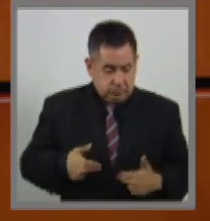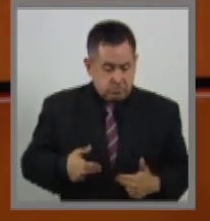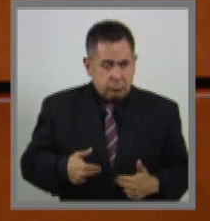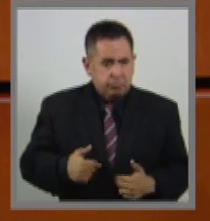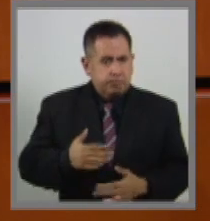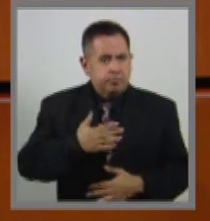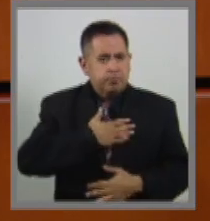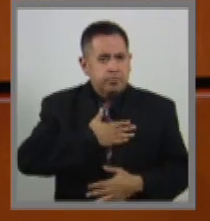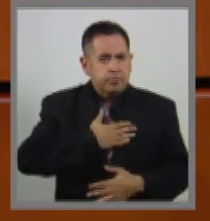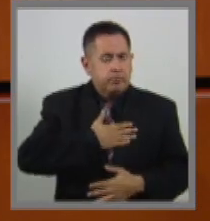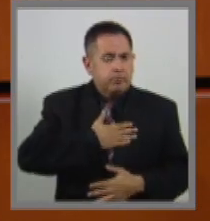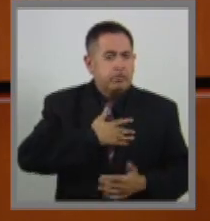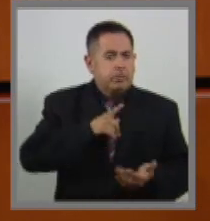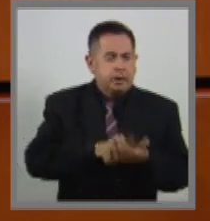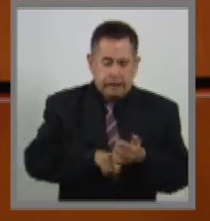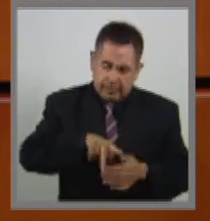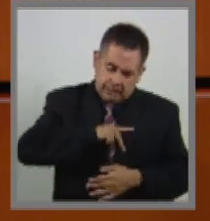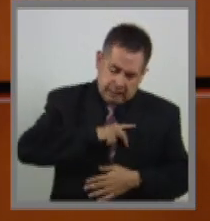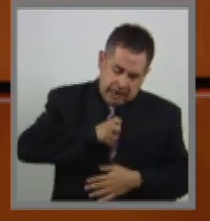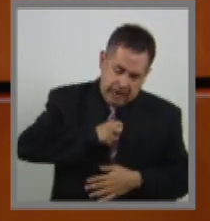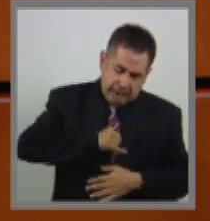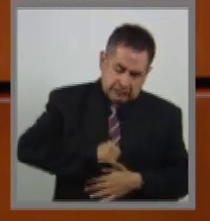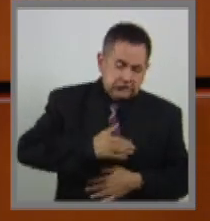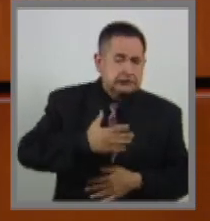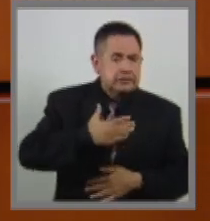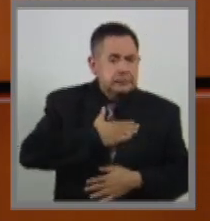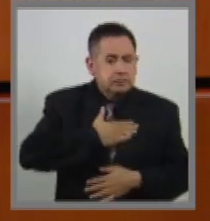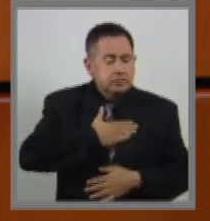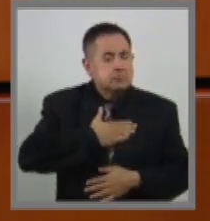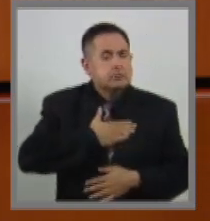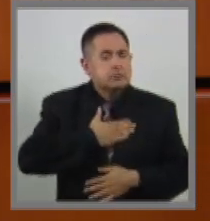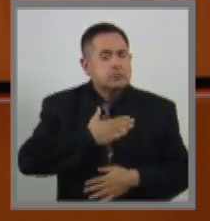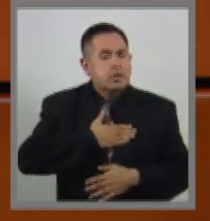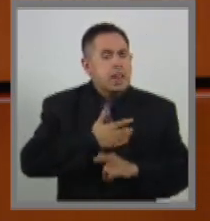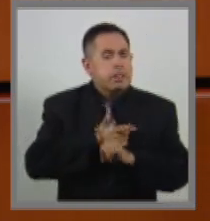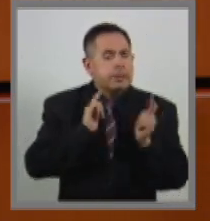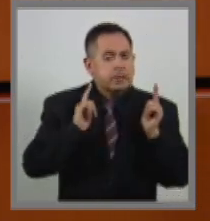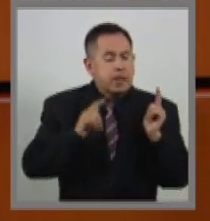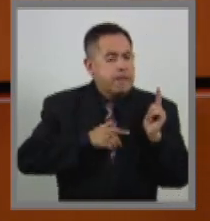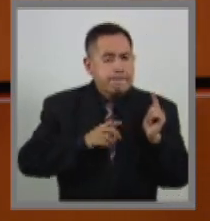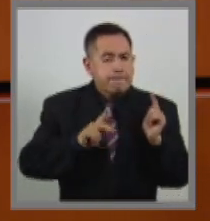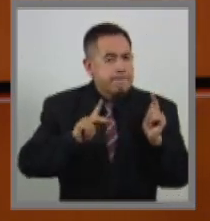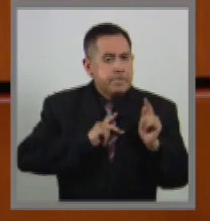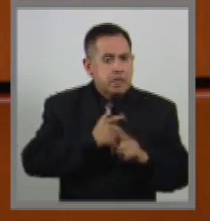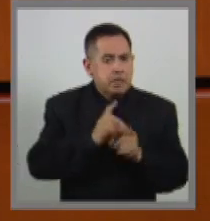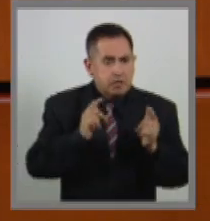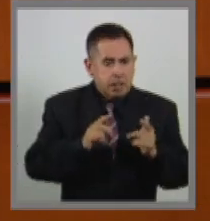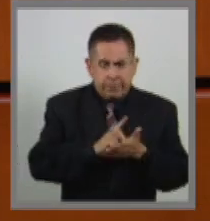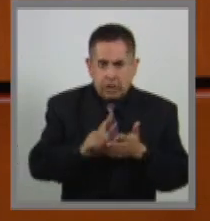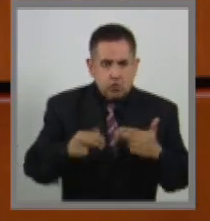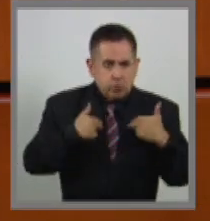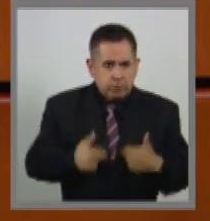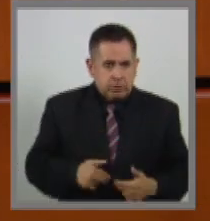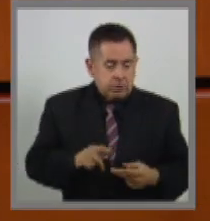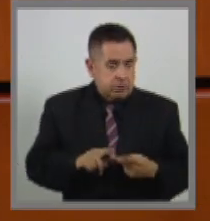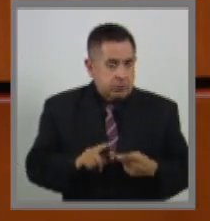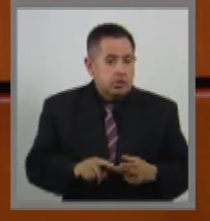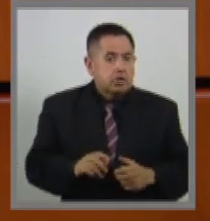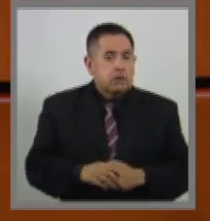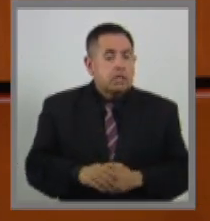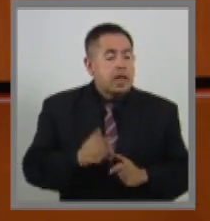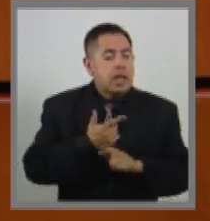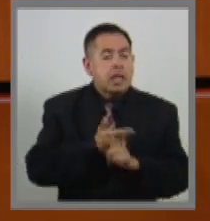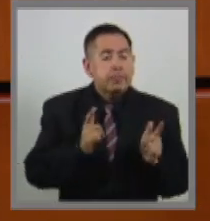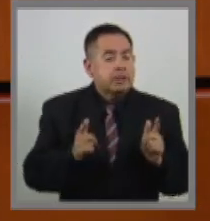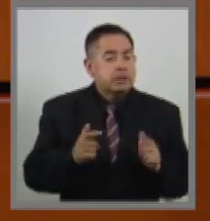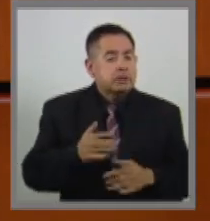como una cualidad de conquista la libertad, un derecho humano. La